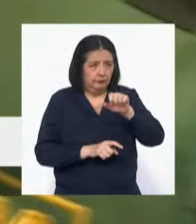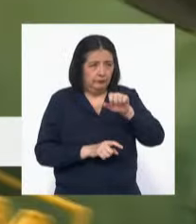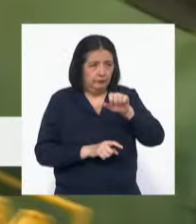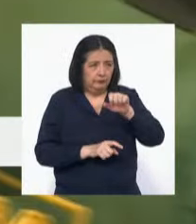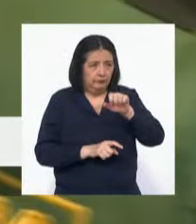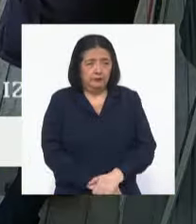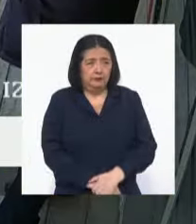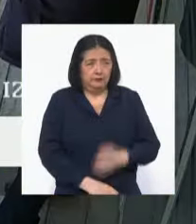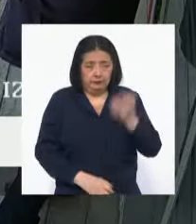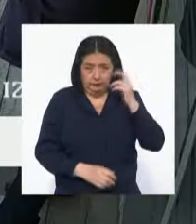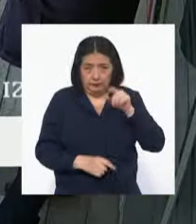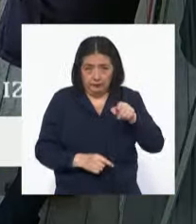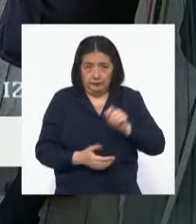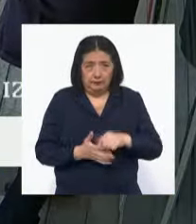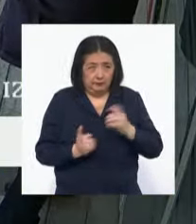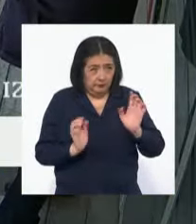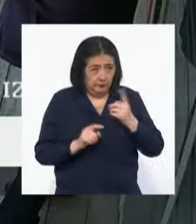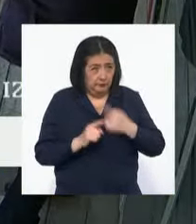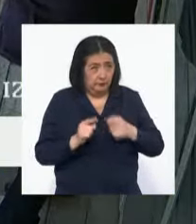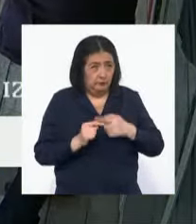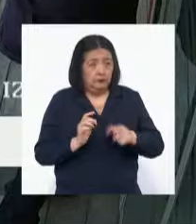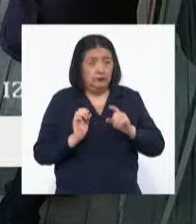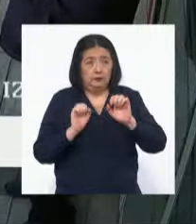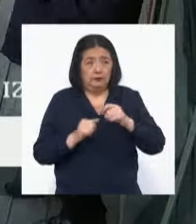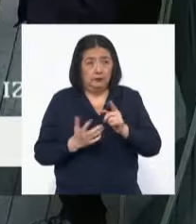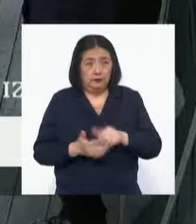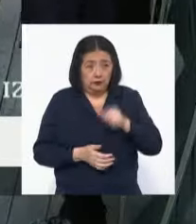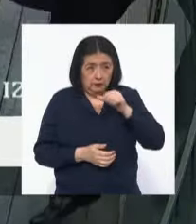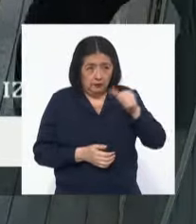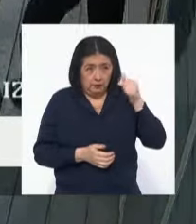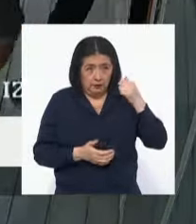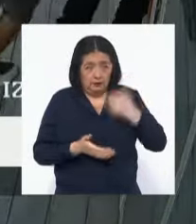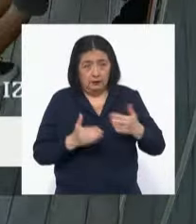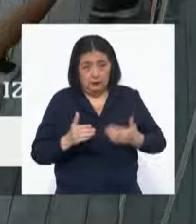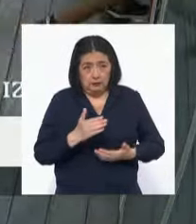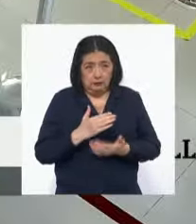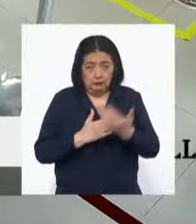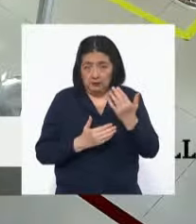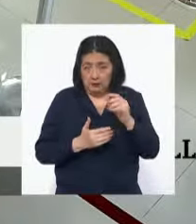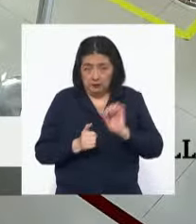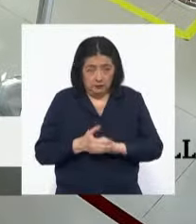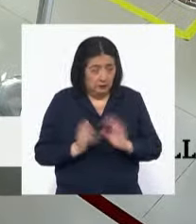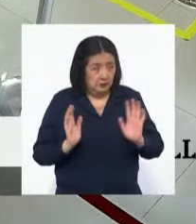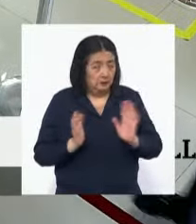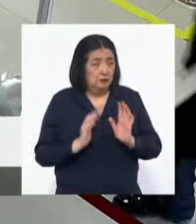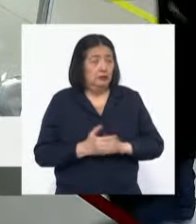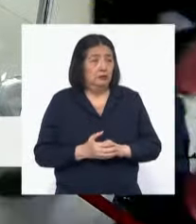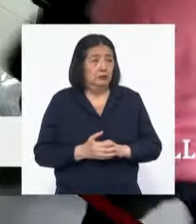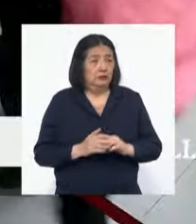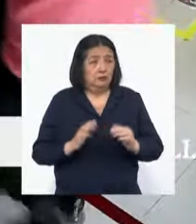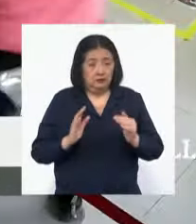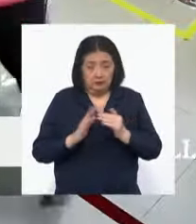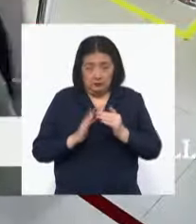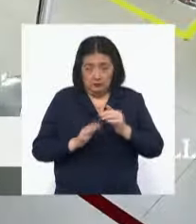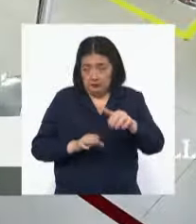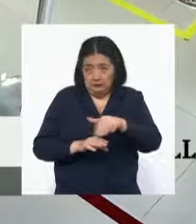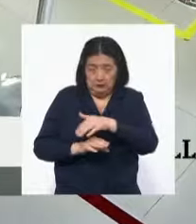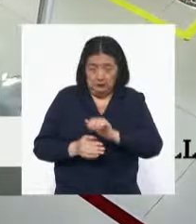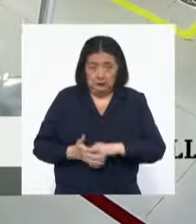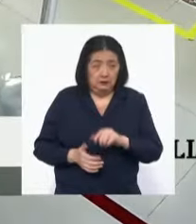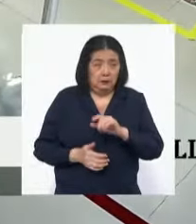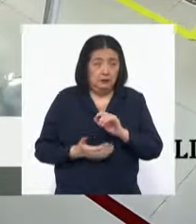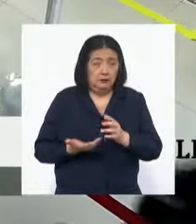se ha extendido sobre él una medida limitativa y que el día de ayer en horas de la madrugada en el domicilio la Manzana B, lote 14,